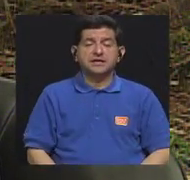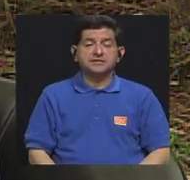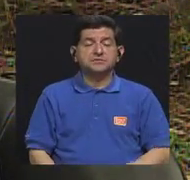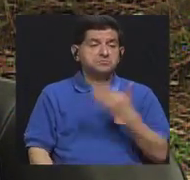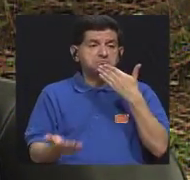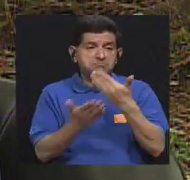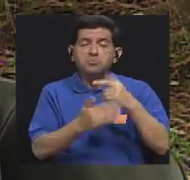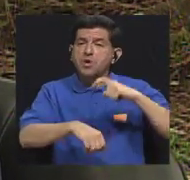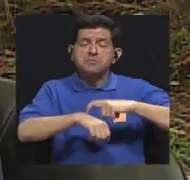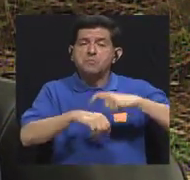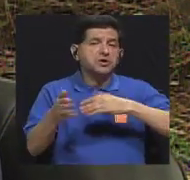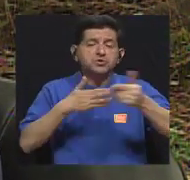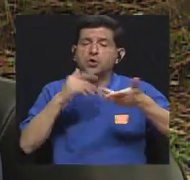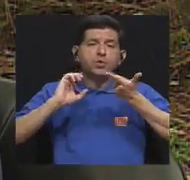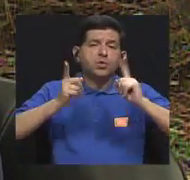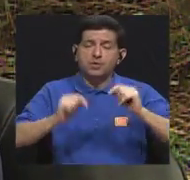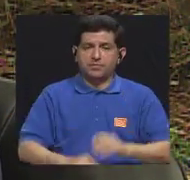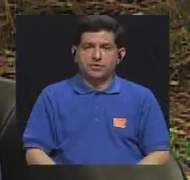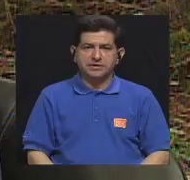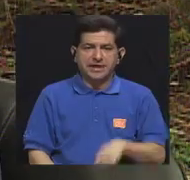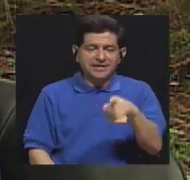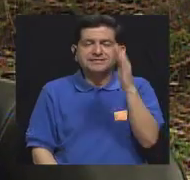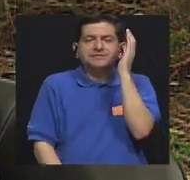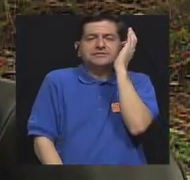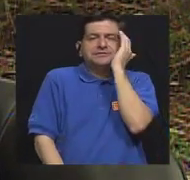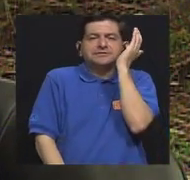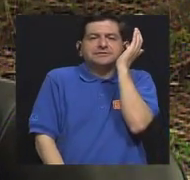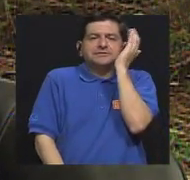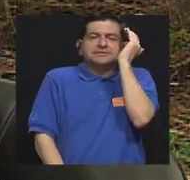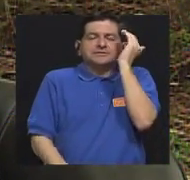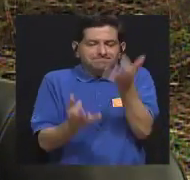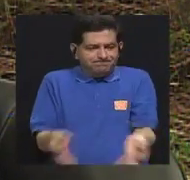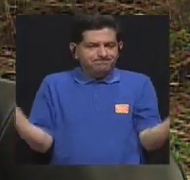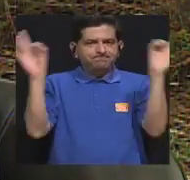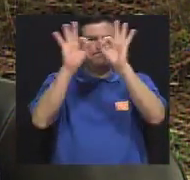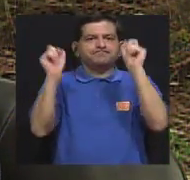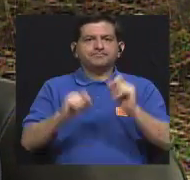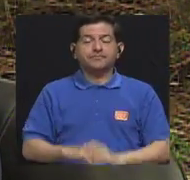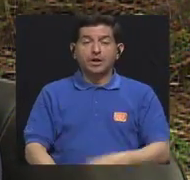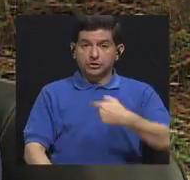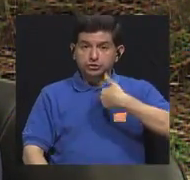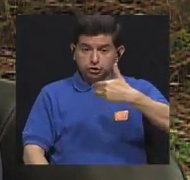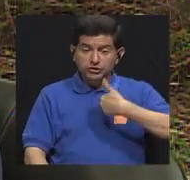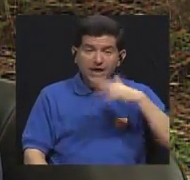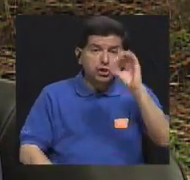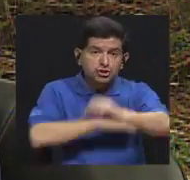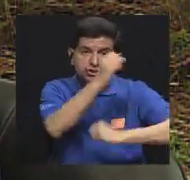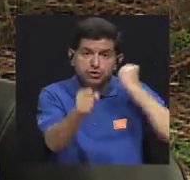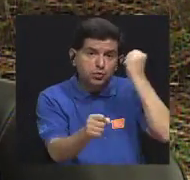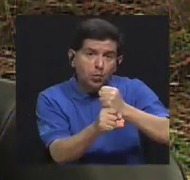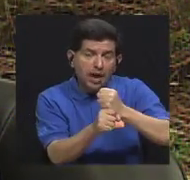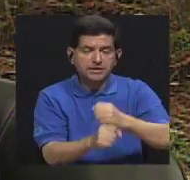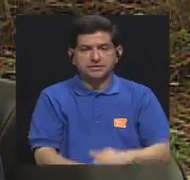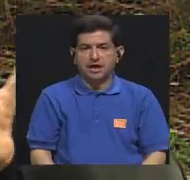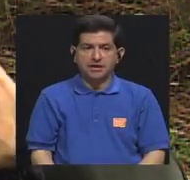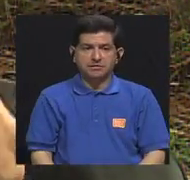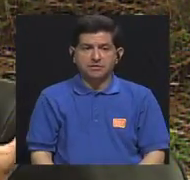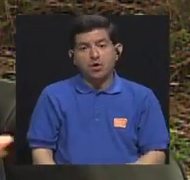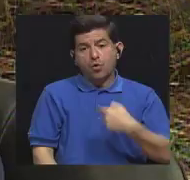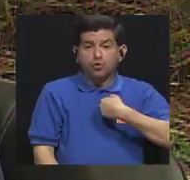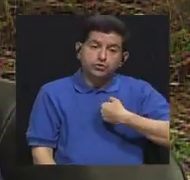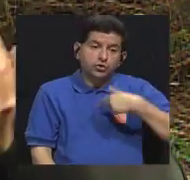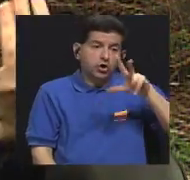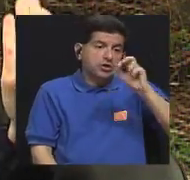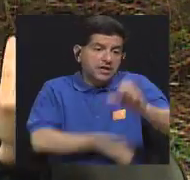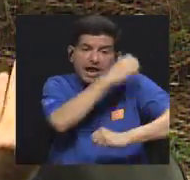buen momento, porque es esa concientización lo que importa. Si yo tengo 50 años, si yo tengo